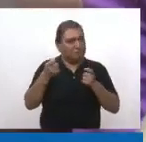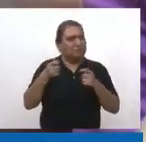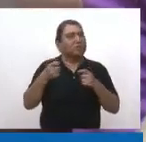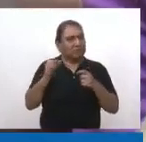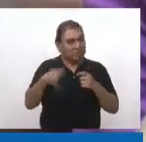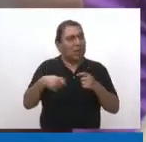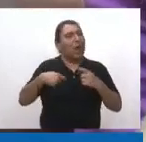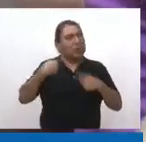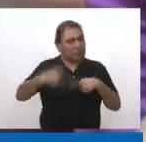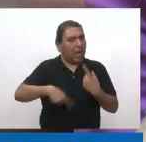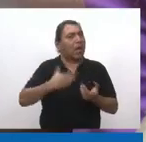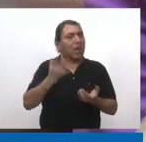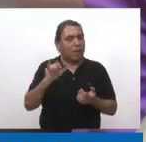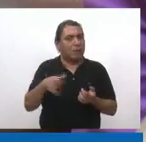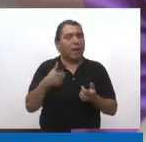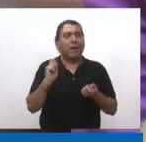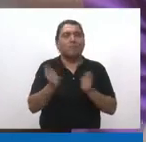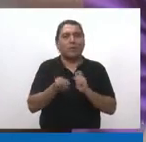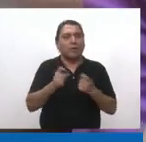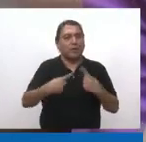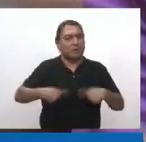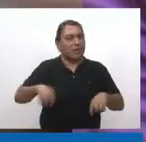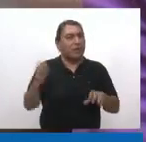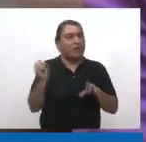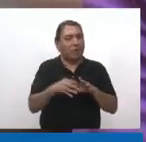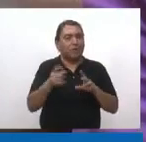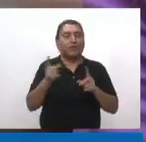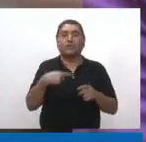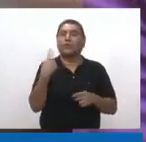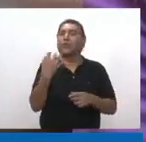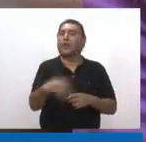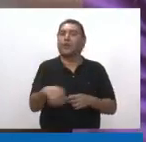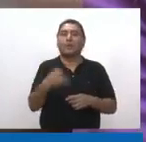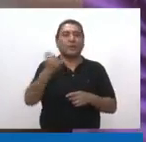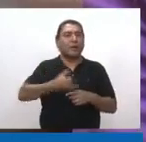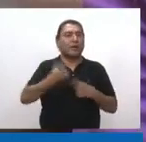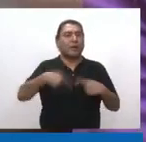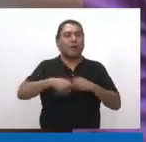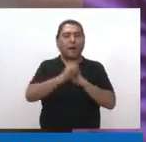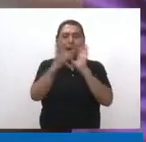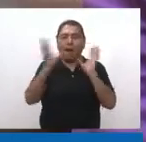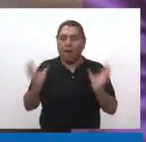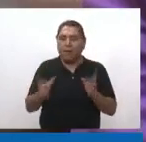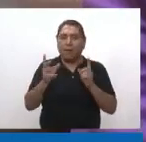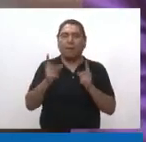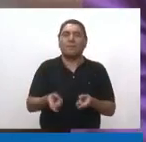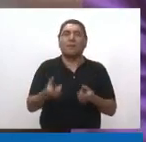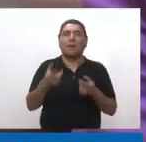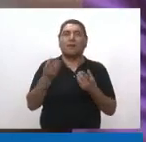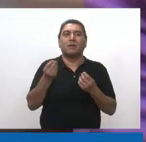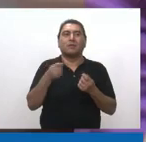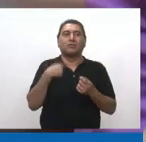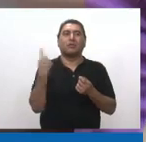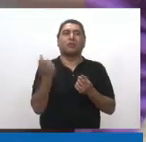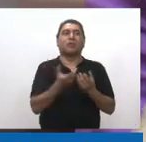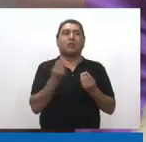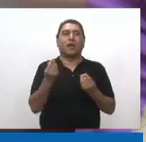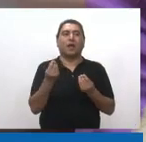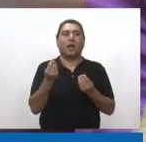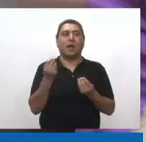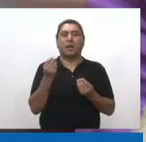códigos de fondo. Lo que nosotros tenemos que tener muy en claro, y de hecho porque somos el